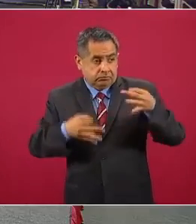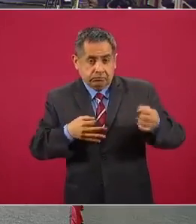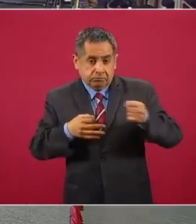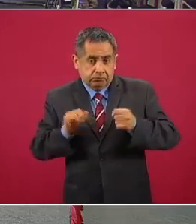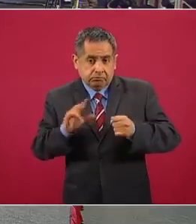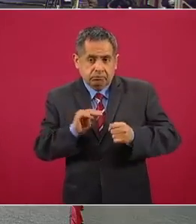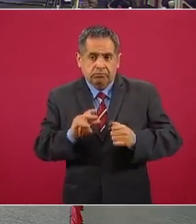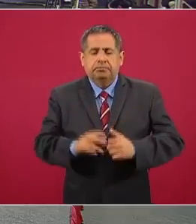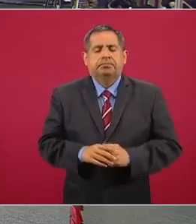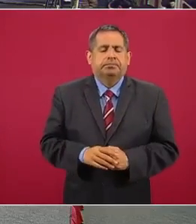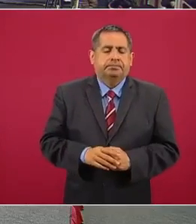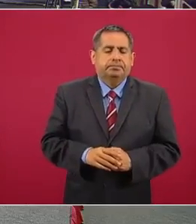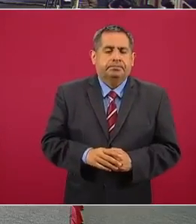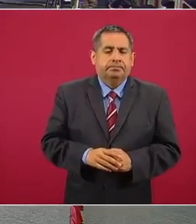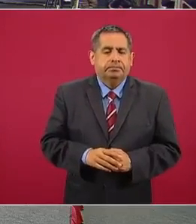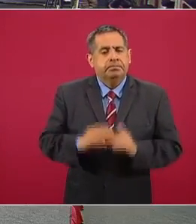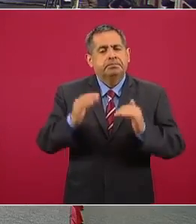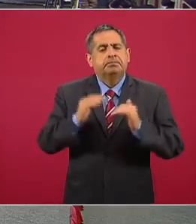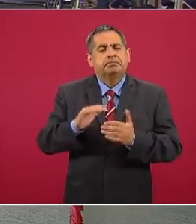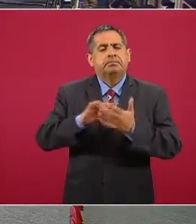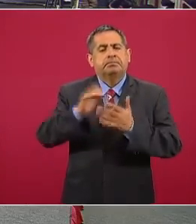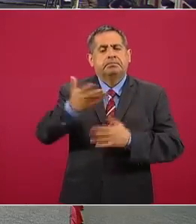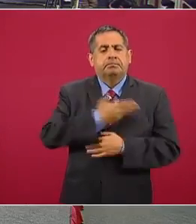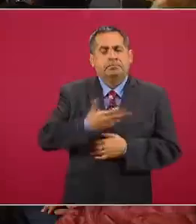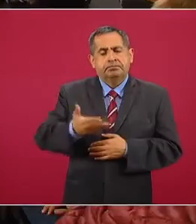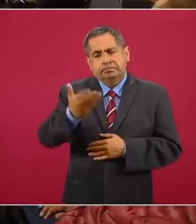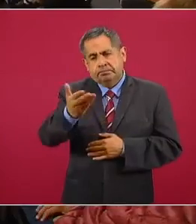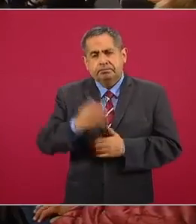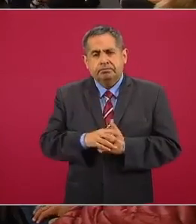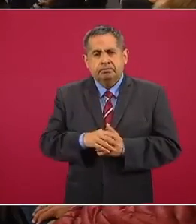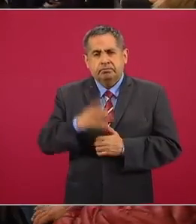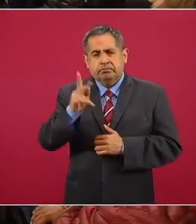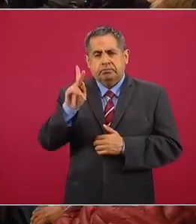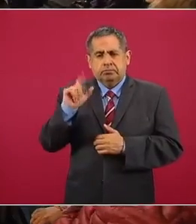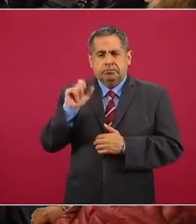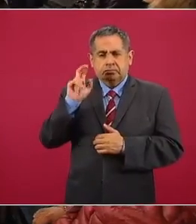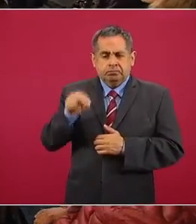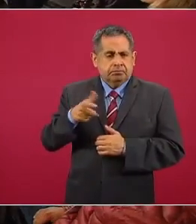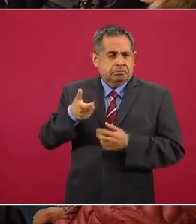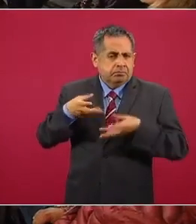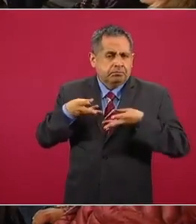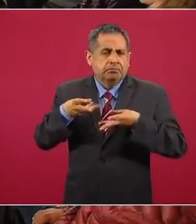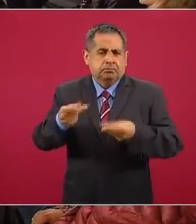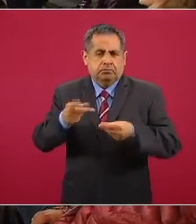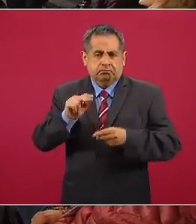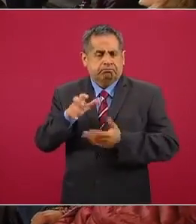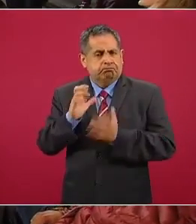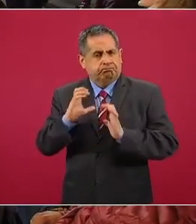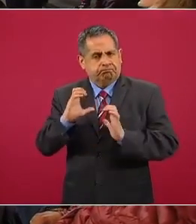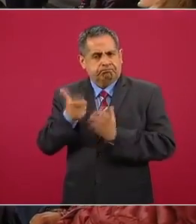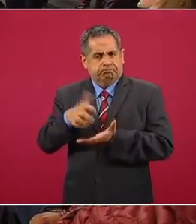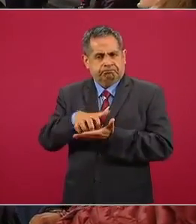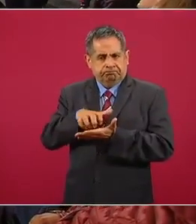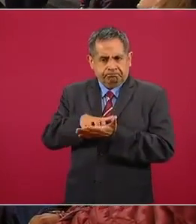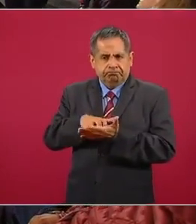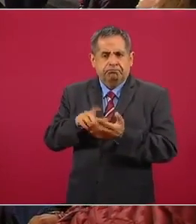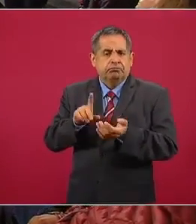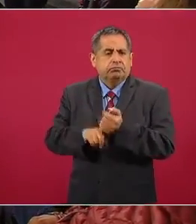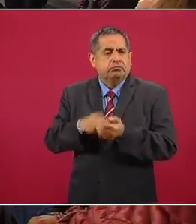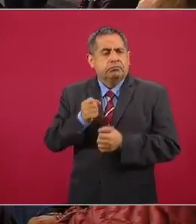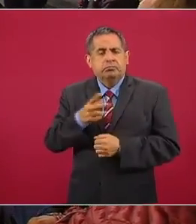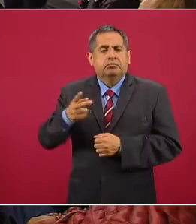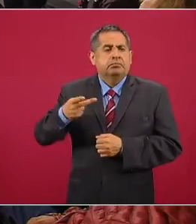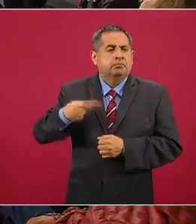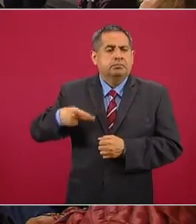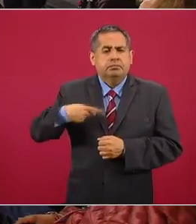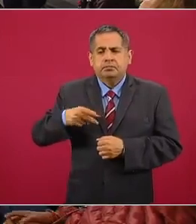tema, preguntarle, usted ha dispuesto todo este plan de austeridad y que es muy comprensible para ayudar a las personas más pobres